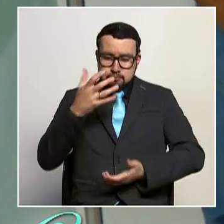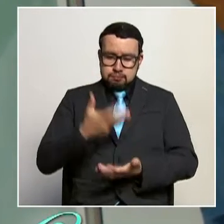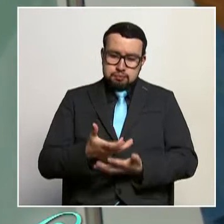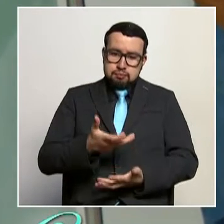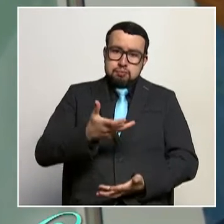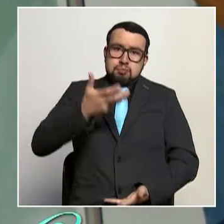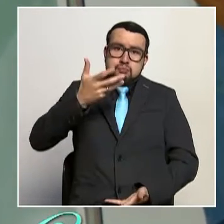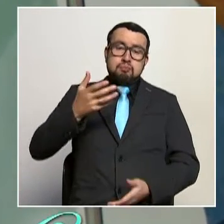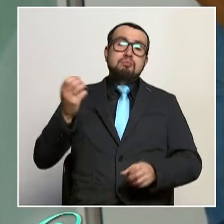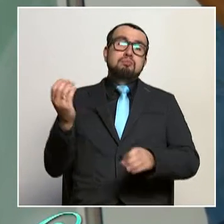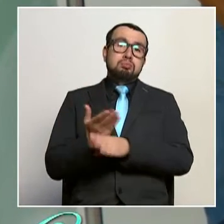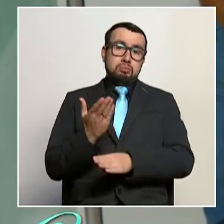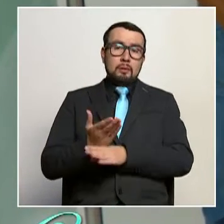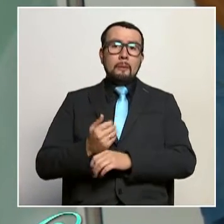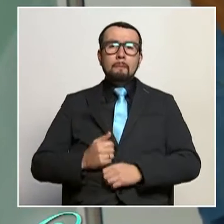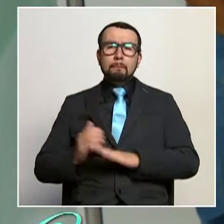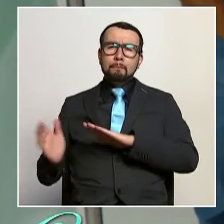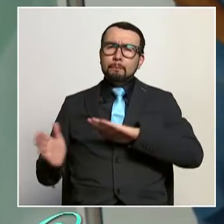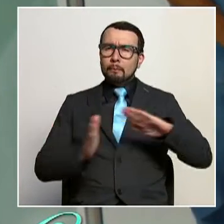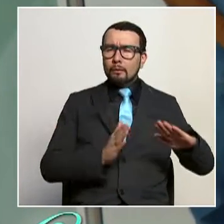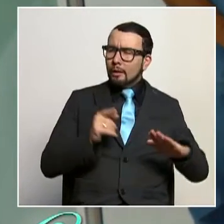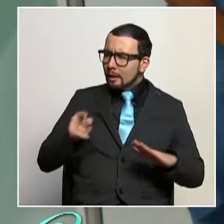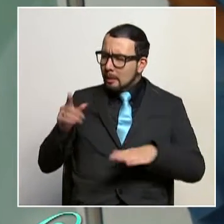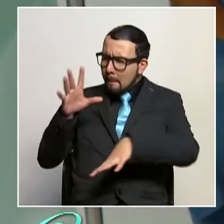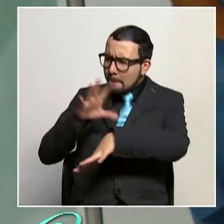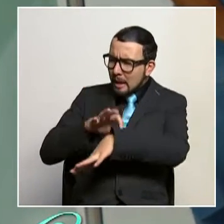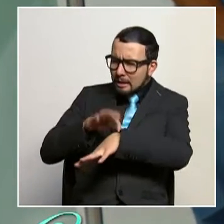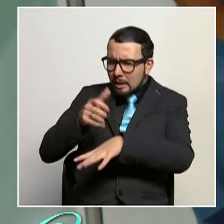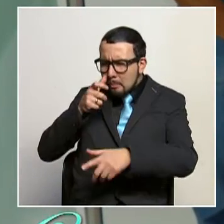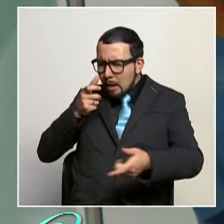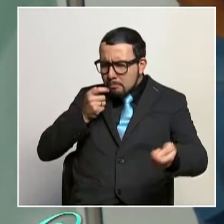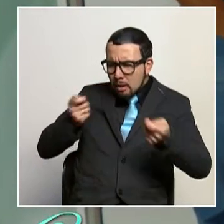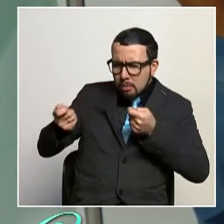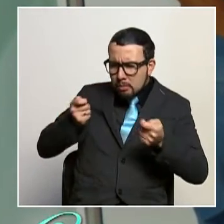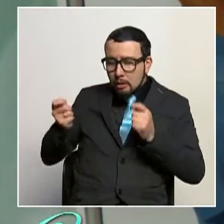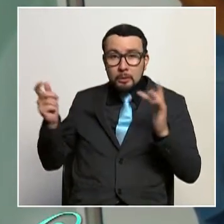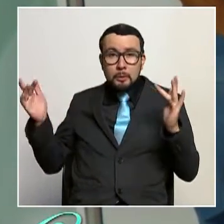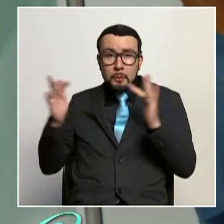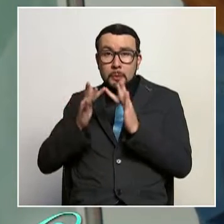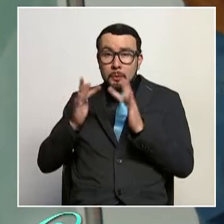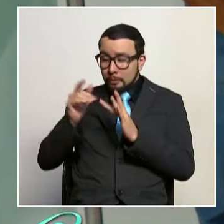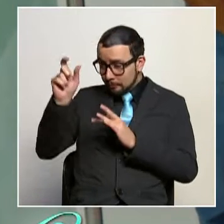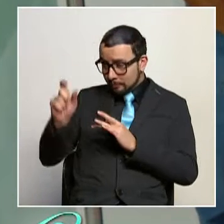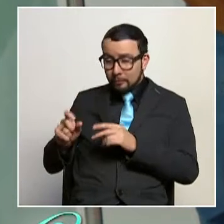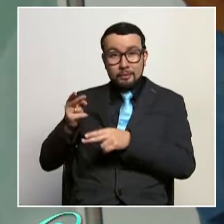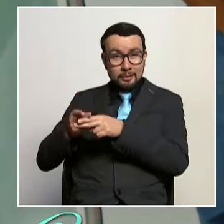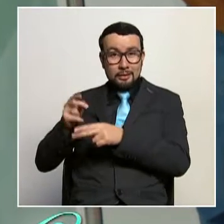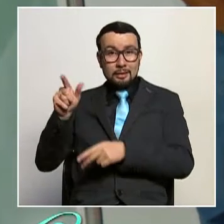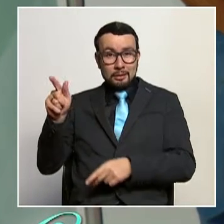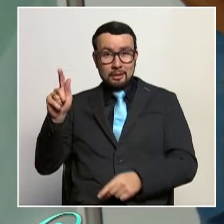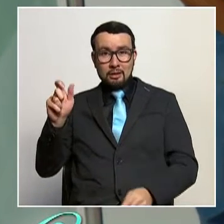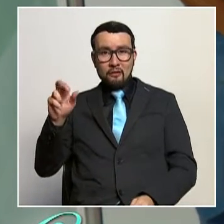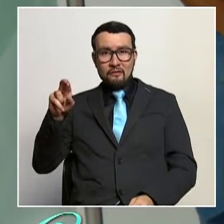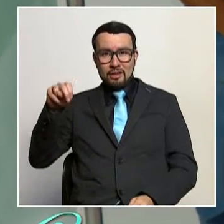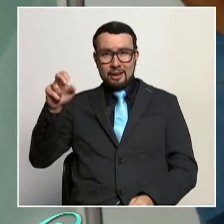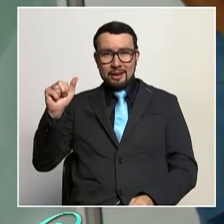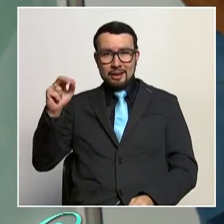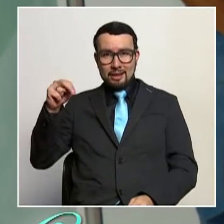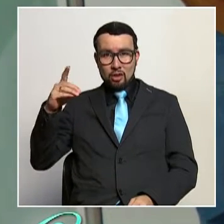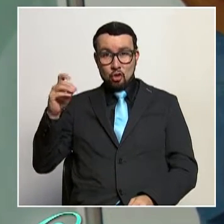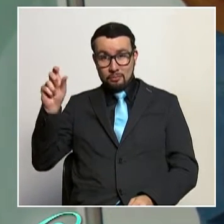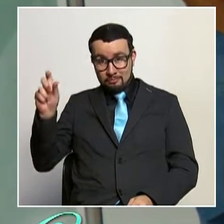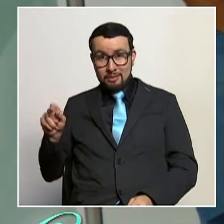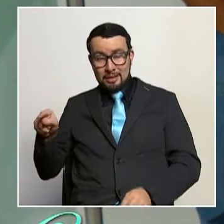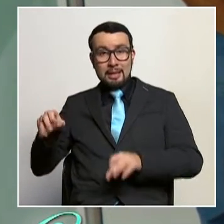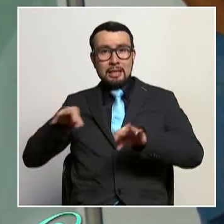la medicina integral, como tratamos nosotros de enfocar y lo explica el doctor Fernando, es poder entender